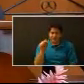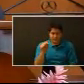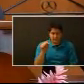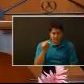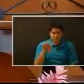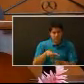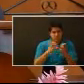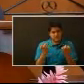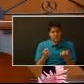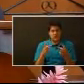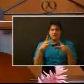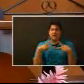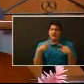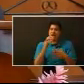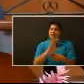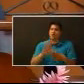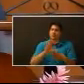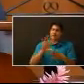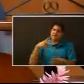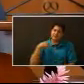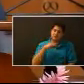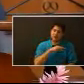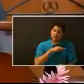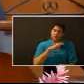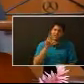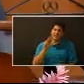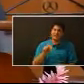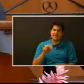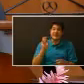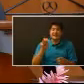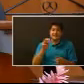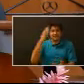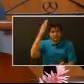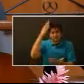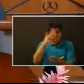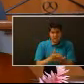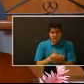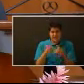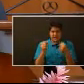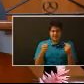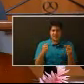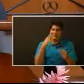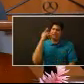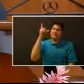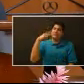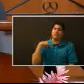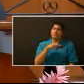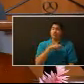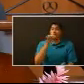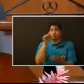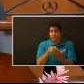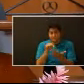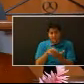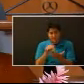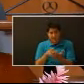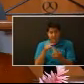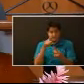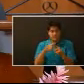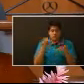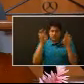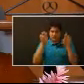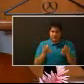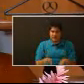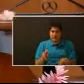cosas que nosotros debemos dejar de hacer y que el Señor nos lo pide o a causa de las personas que son